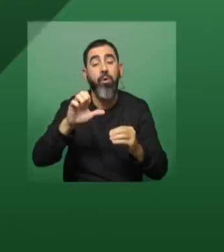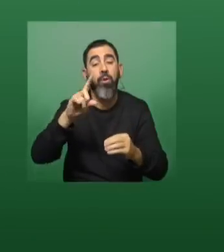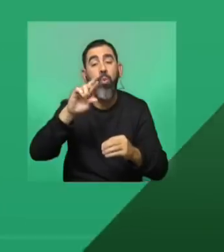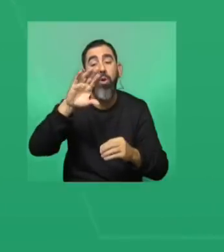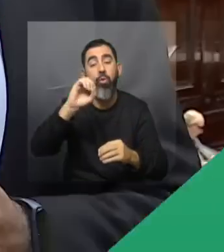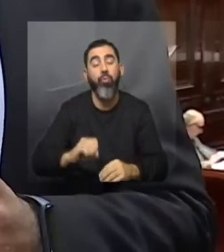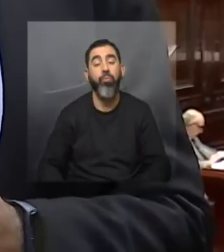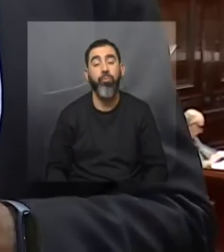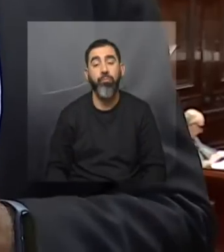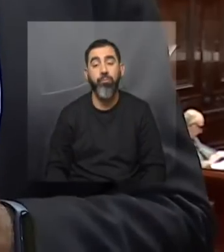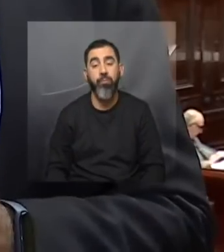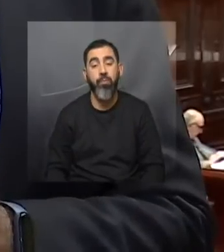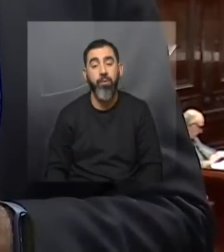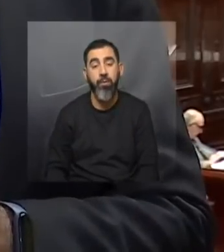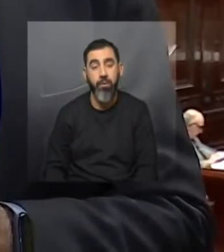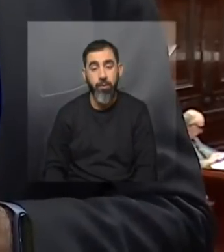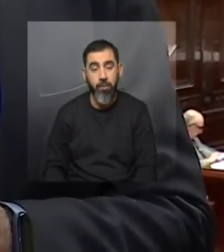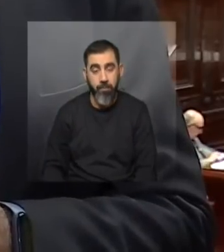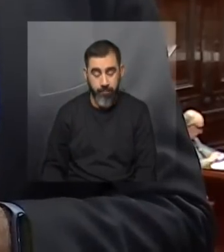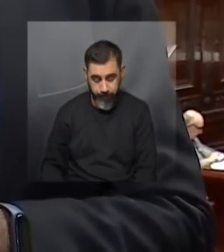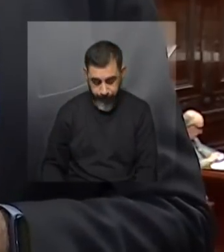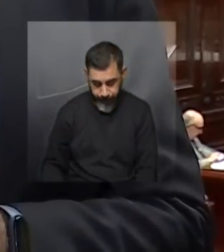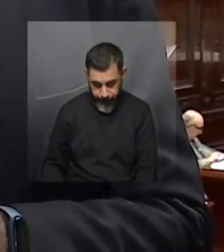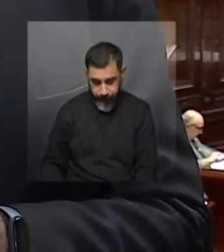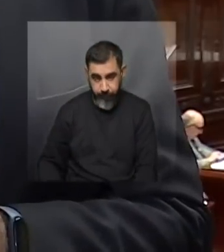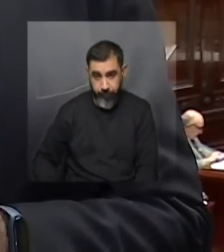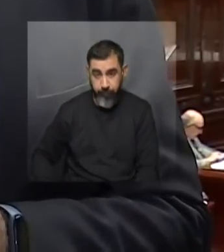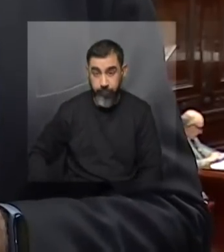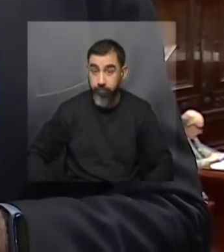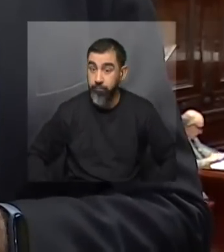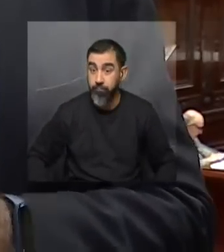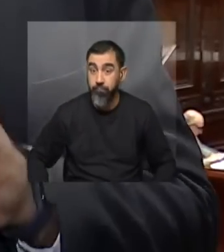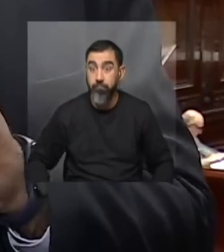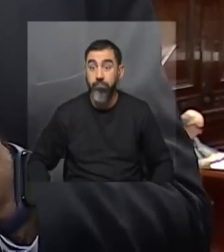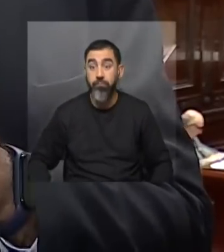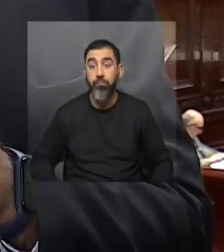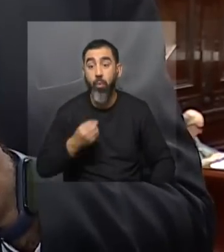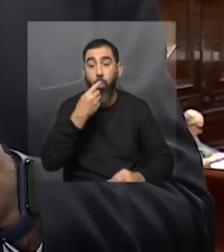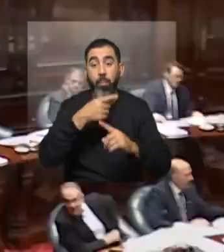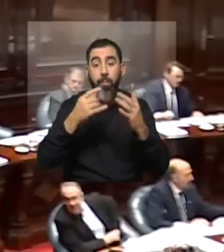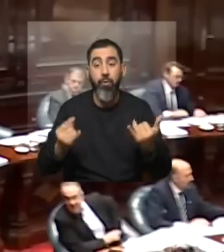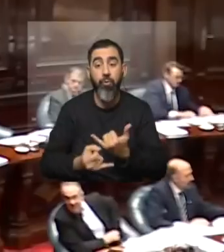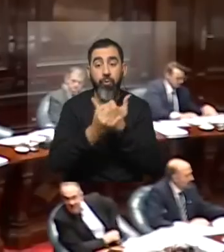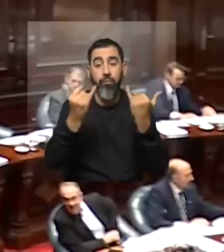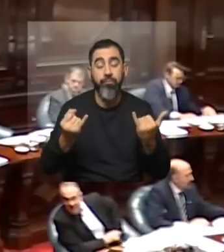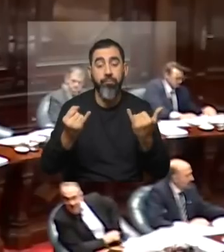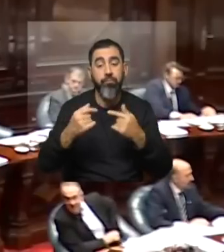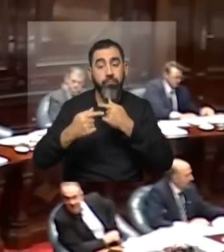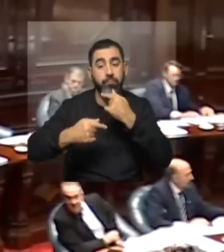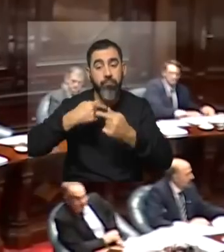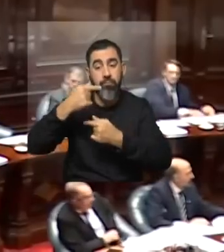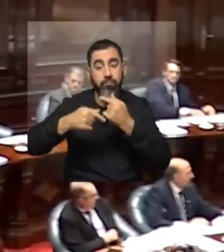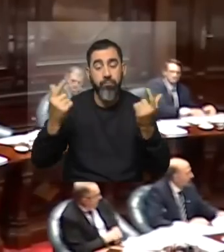Delgado. Buen mediodía, Eduardo. ¿Cómo estás? Adelante, bienvenido. Buen mediodía, Rosina. Así es, continúa